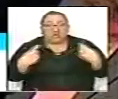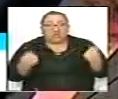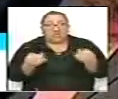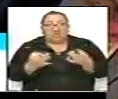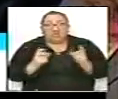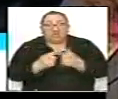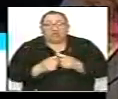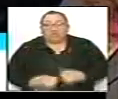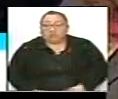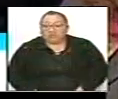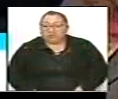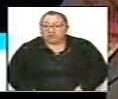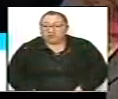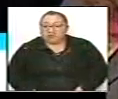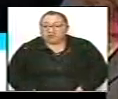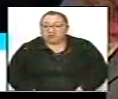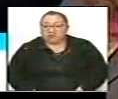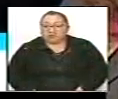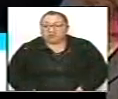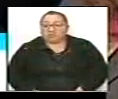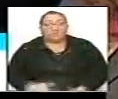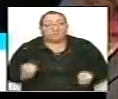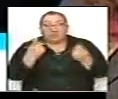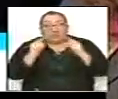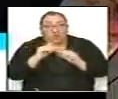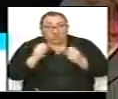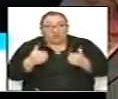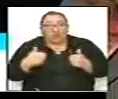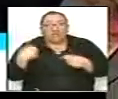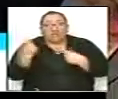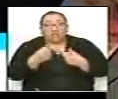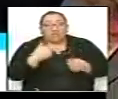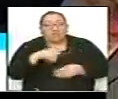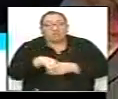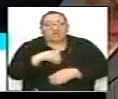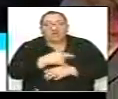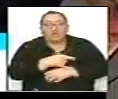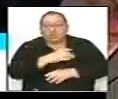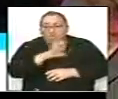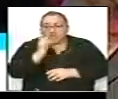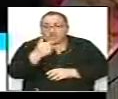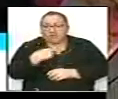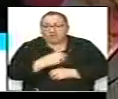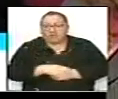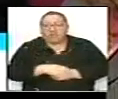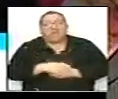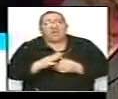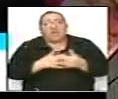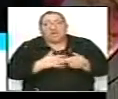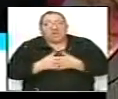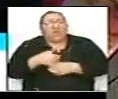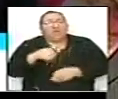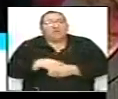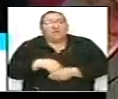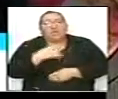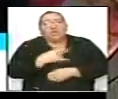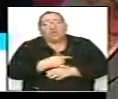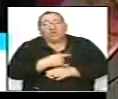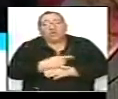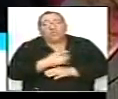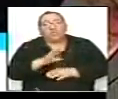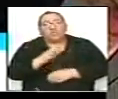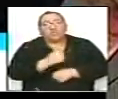mayoría de los parlamentarios, no estamos de acuerdo con lo que nos están diciendo, ¿no es cierto? Vamos a votar en contra. ¿Ustedes creen que van a decir, bueno, han votado en contra en el uso